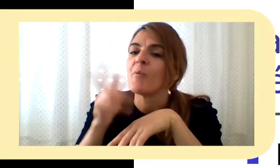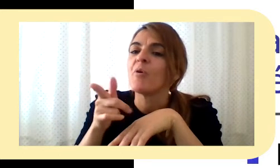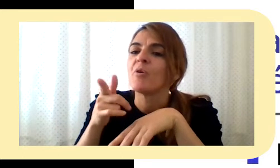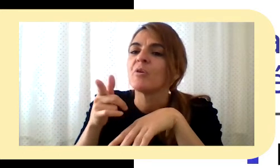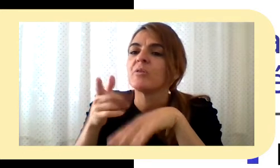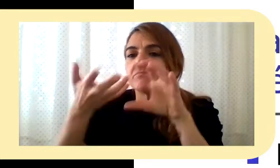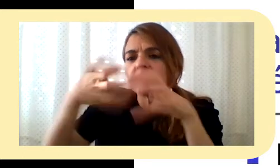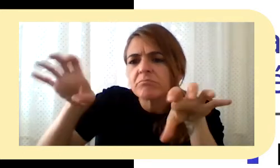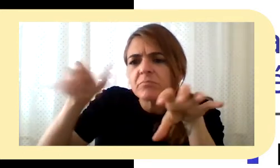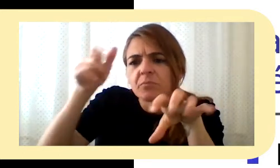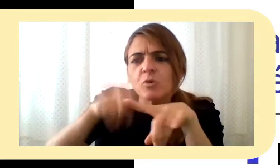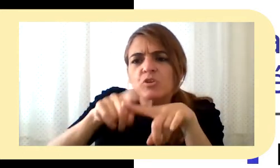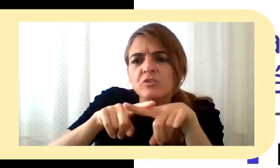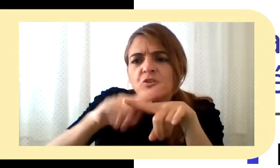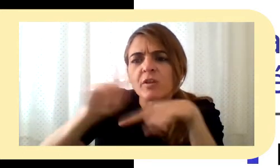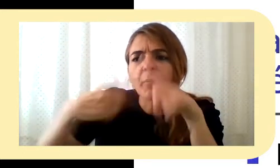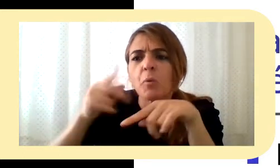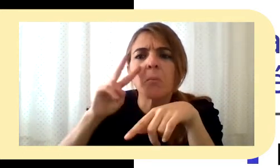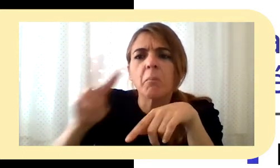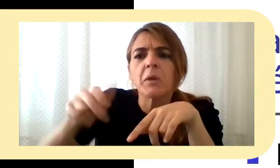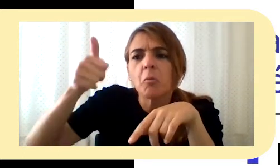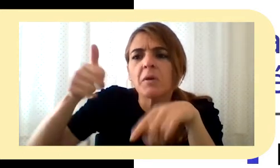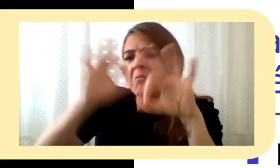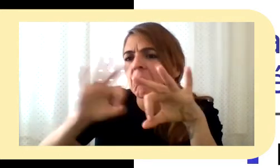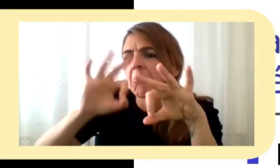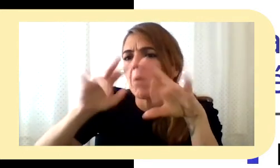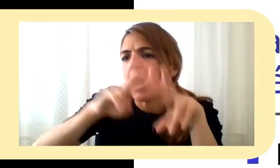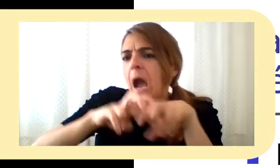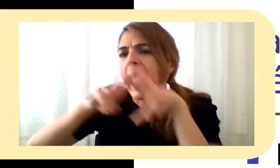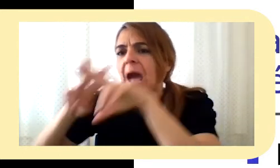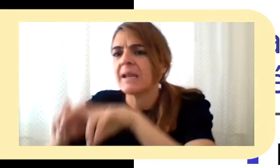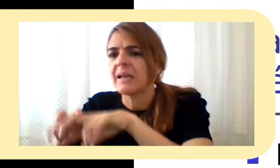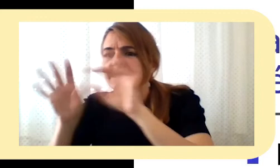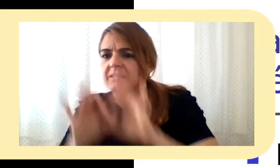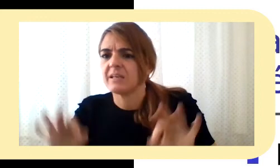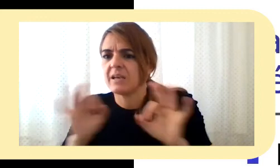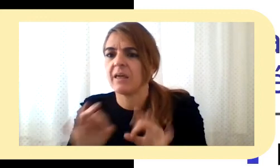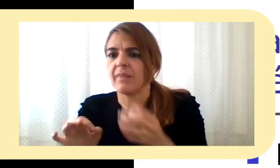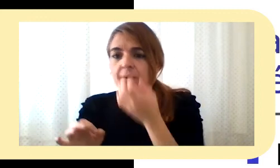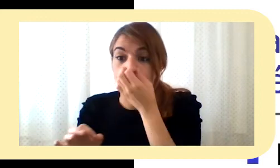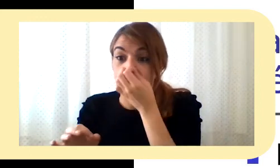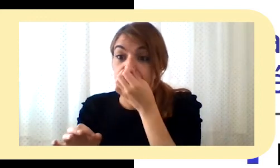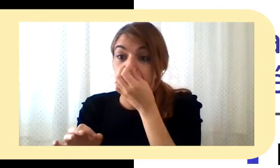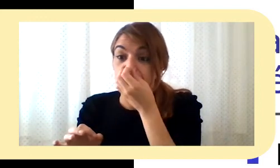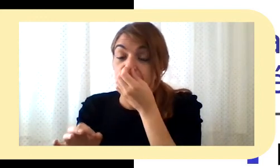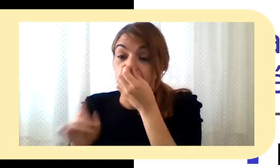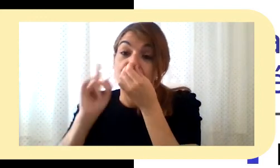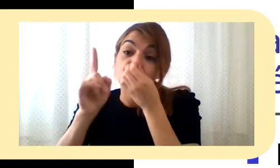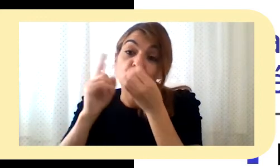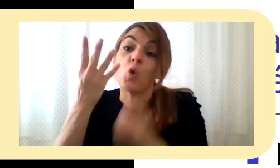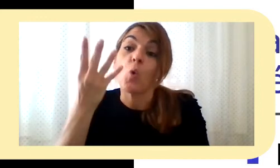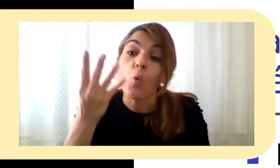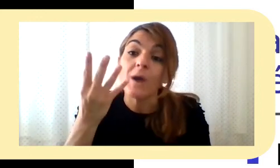más. O sea, no hago ningún análisis de los resultados. Pues solo un 4% hacía algún análisis en